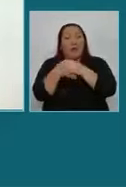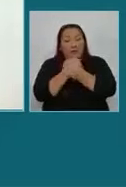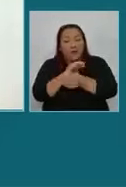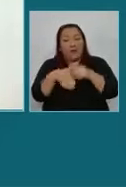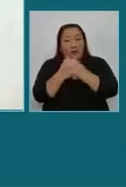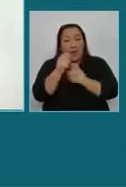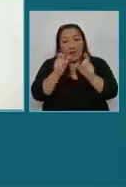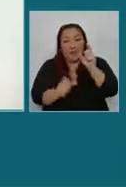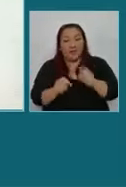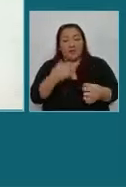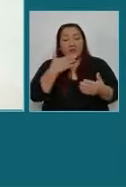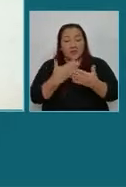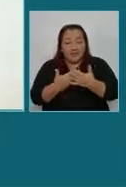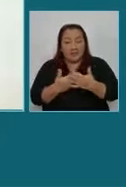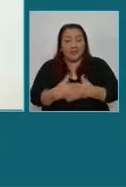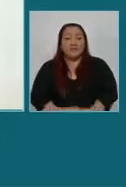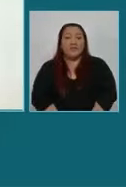humanidad. Muchas gracias.